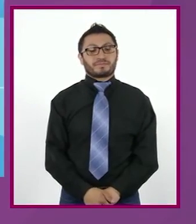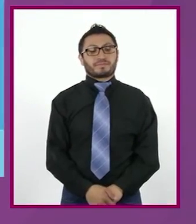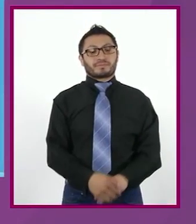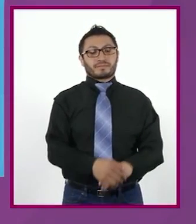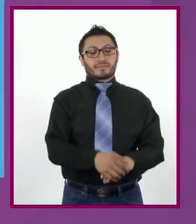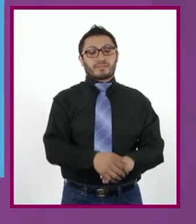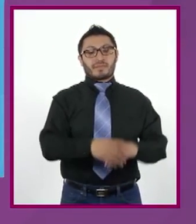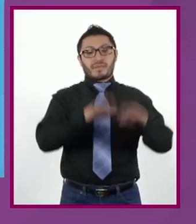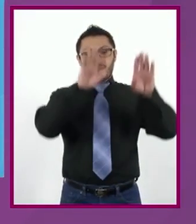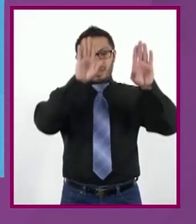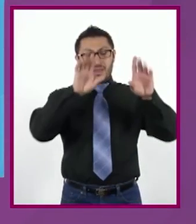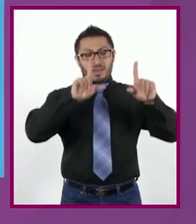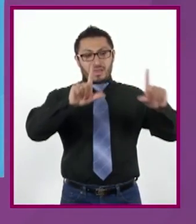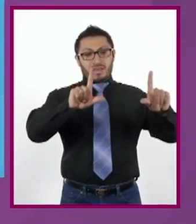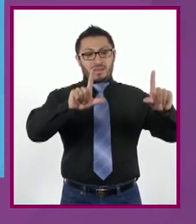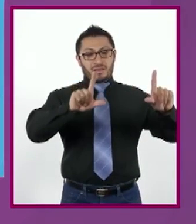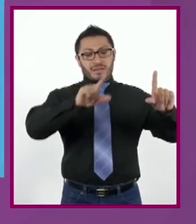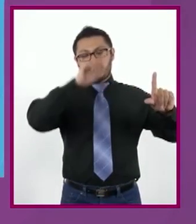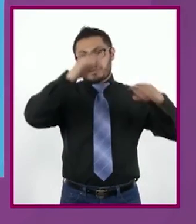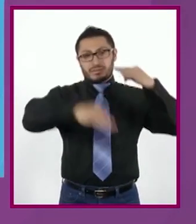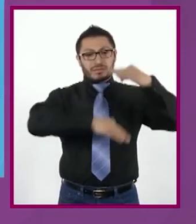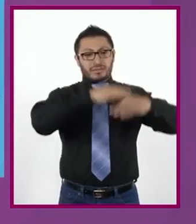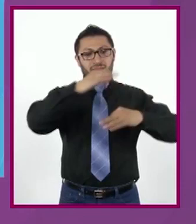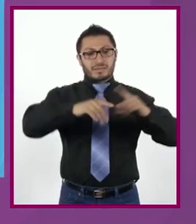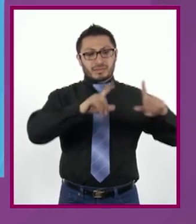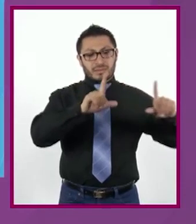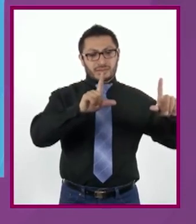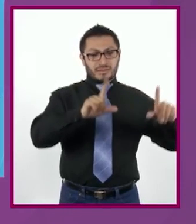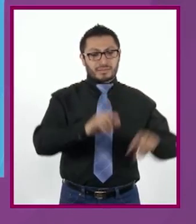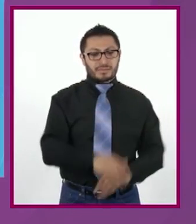Estos son todos los puntos graficados.